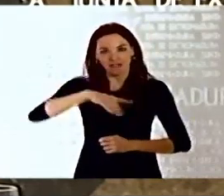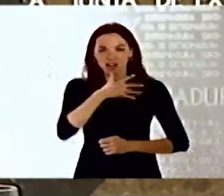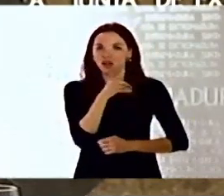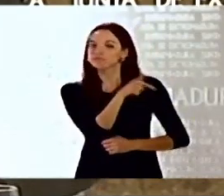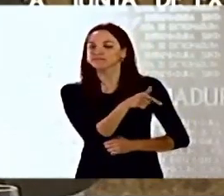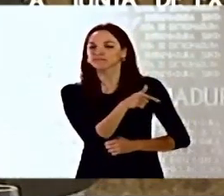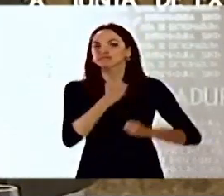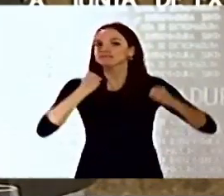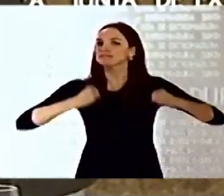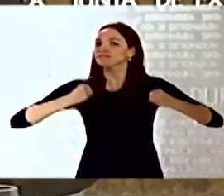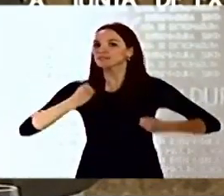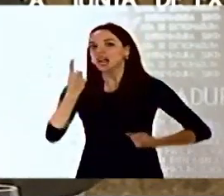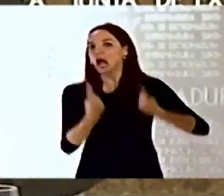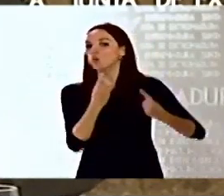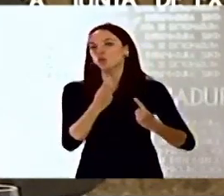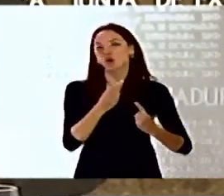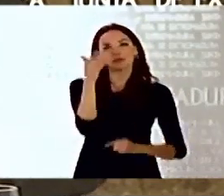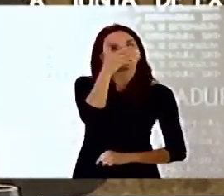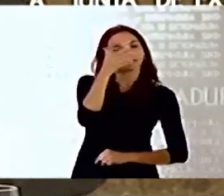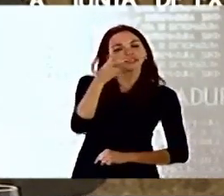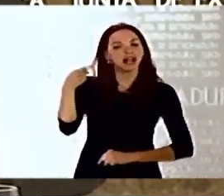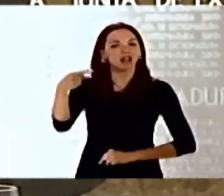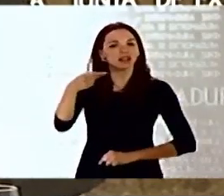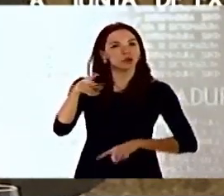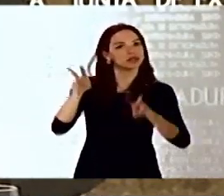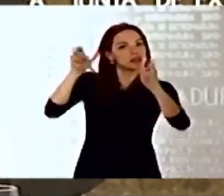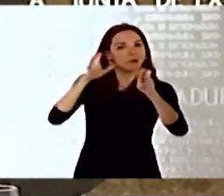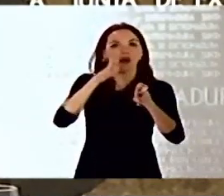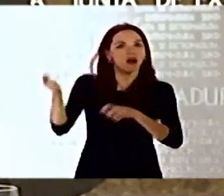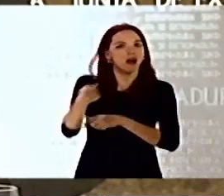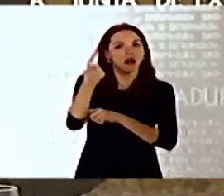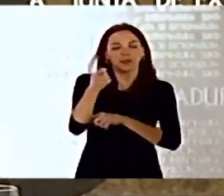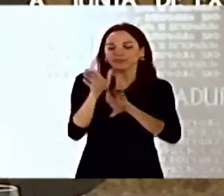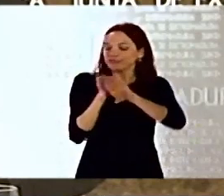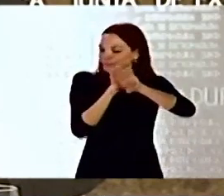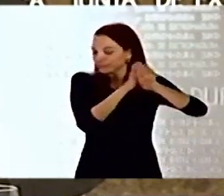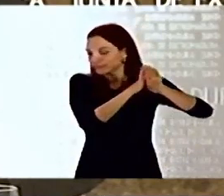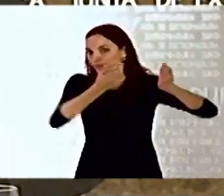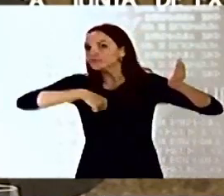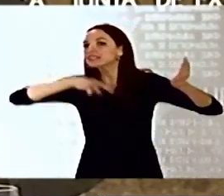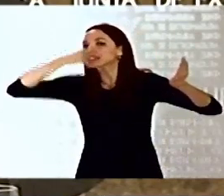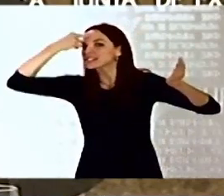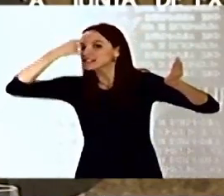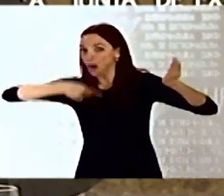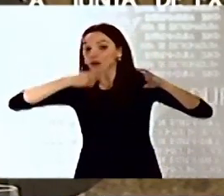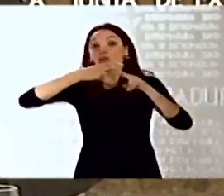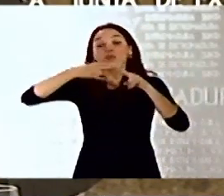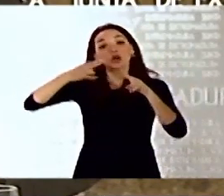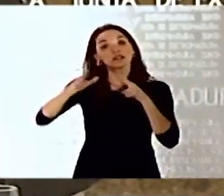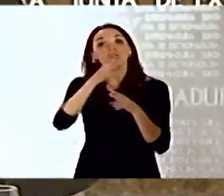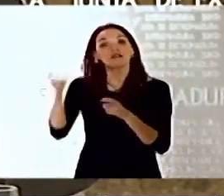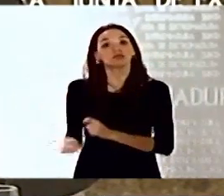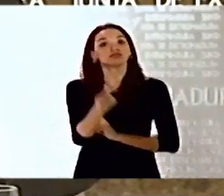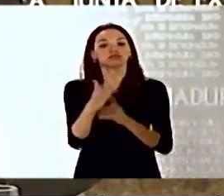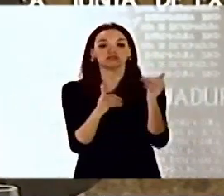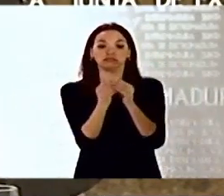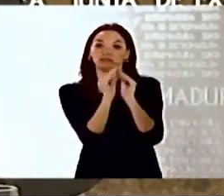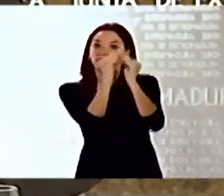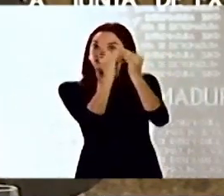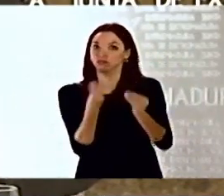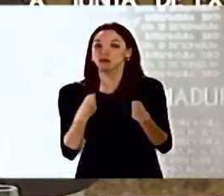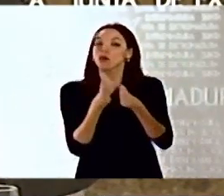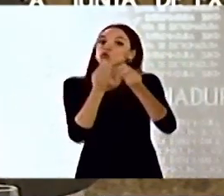posición de los negacionistas con el tema del regadío, sabemos que una política de regadío como la que está ejecutando la Junta de